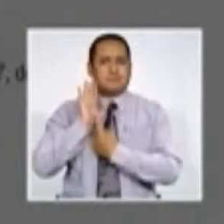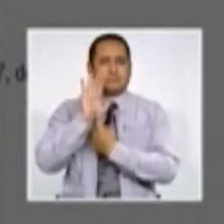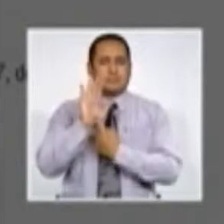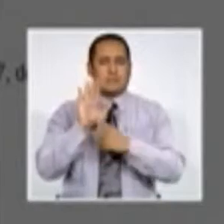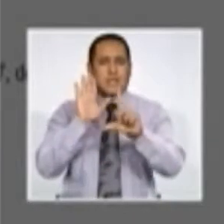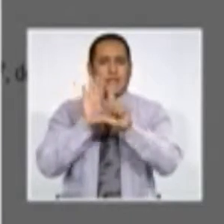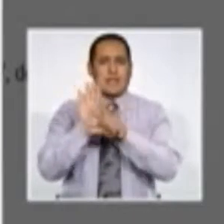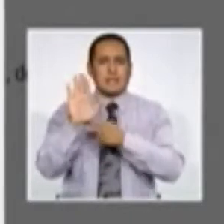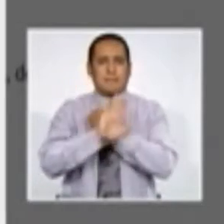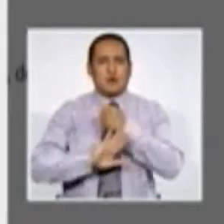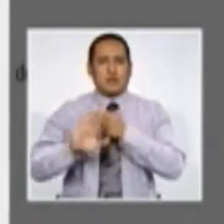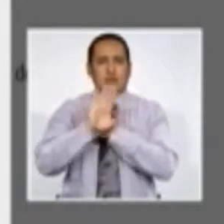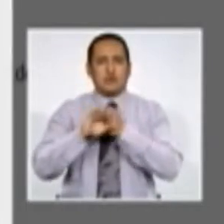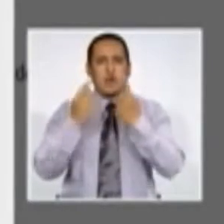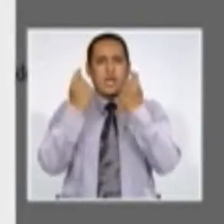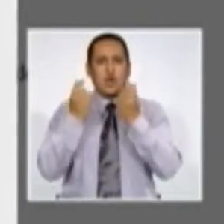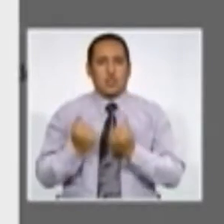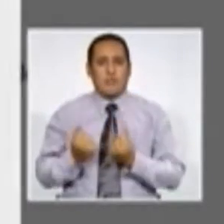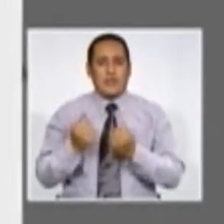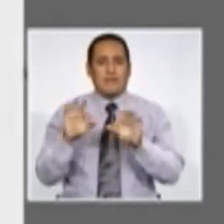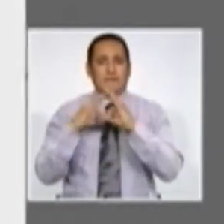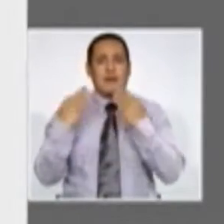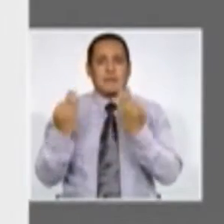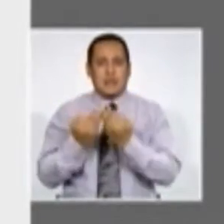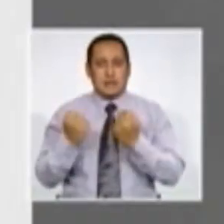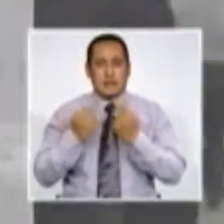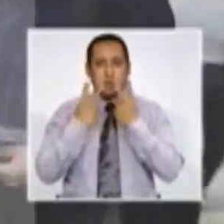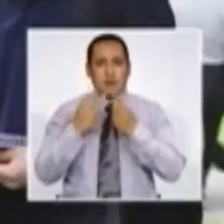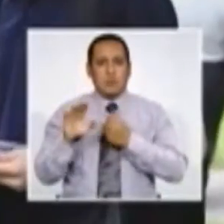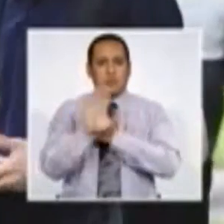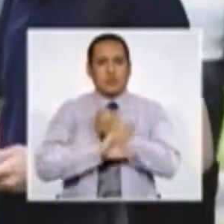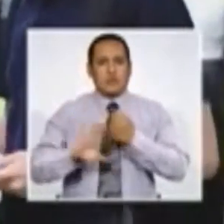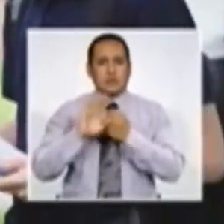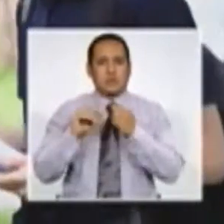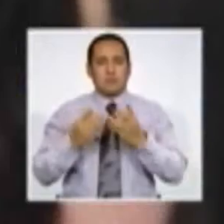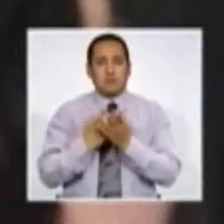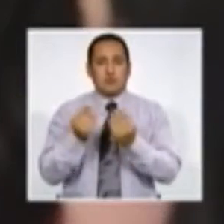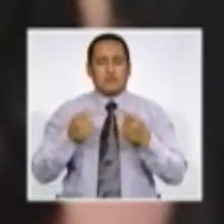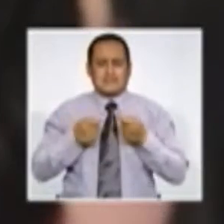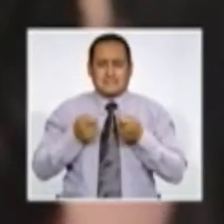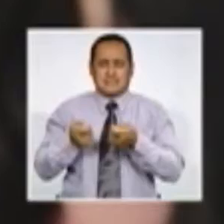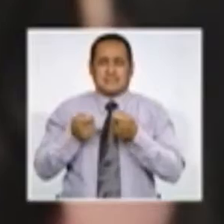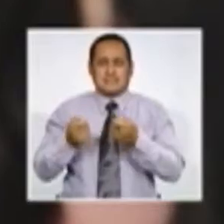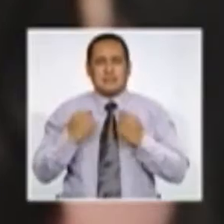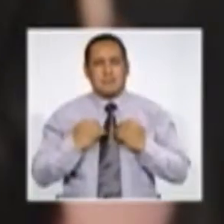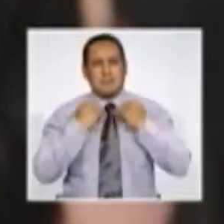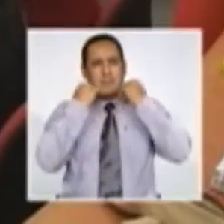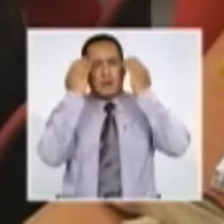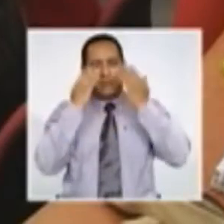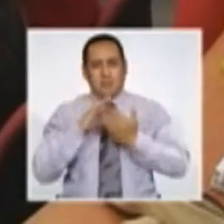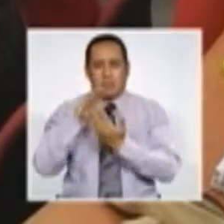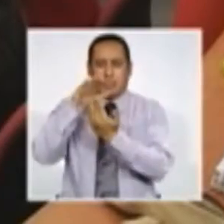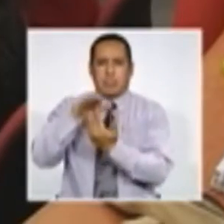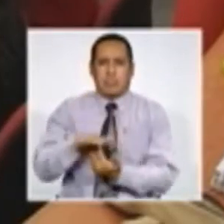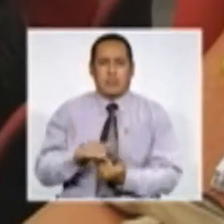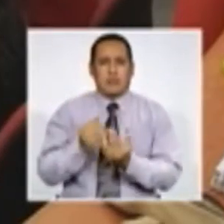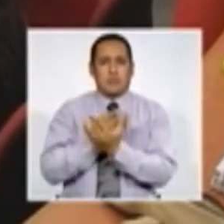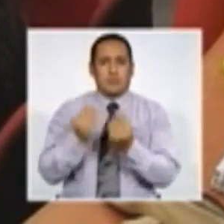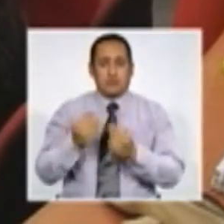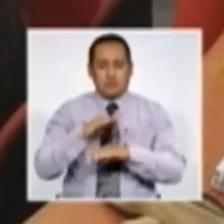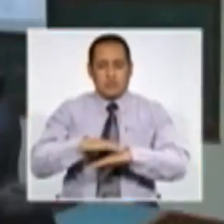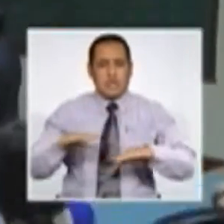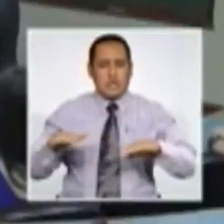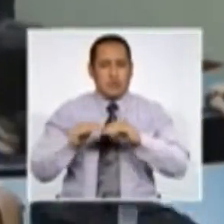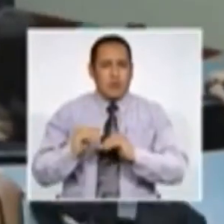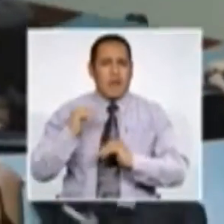Con la promulgación de la Ley de Protección de la Economía Familiar, se resguardó y limitó este tipo de presión que amedrentaba a